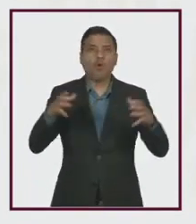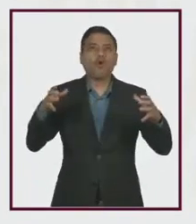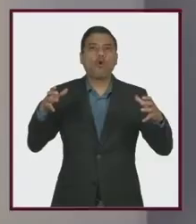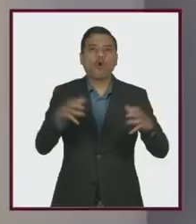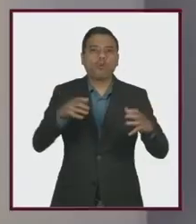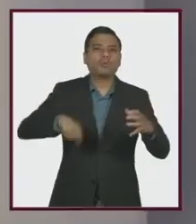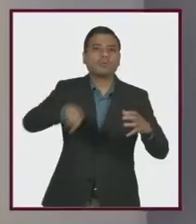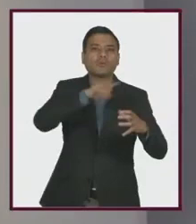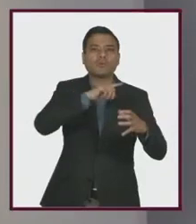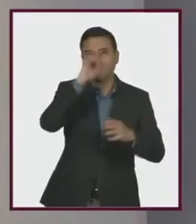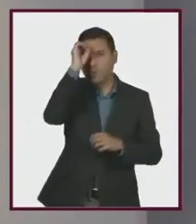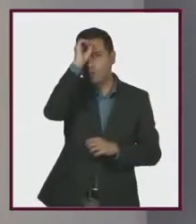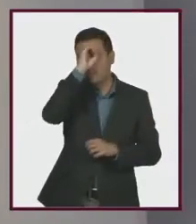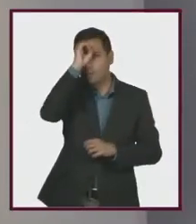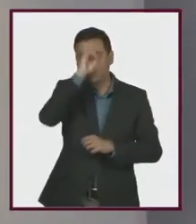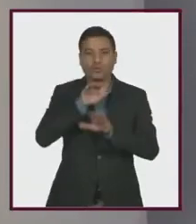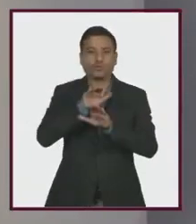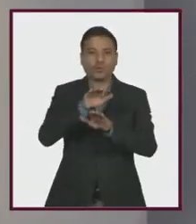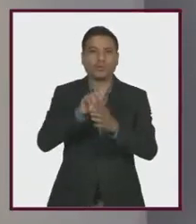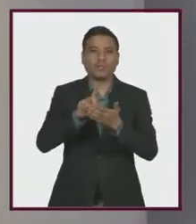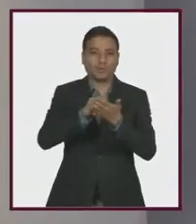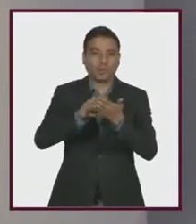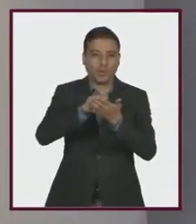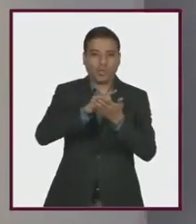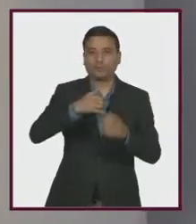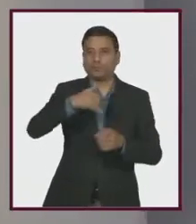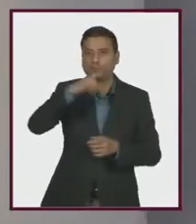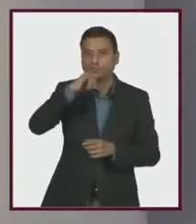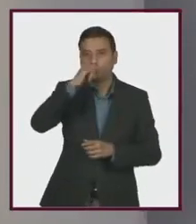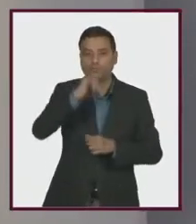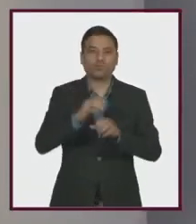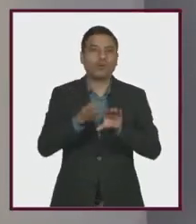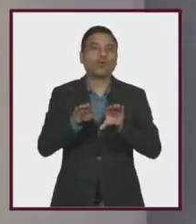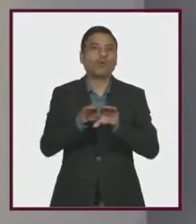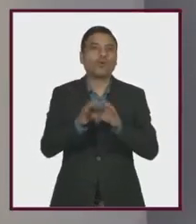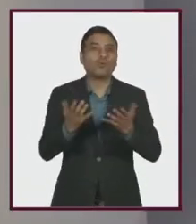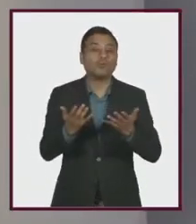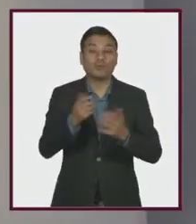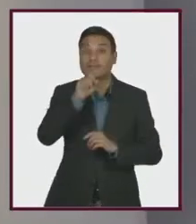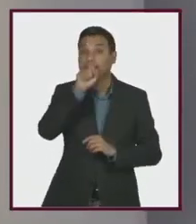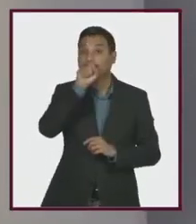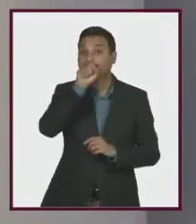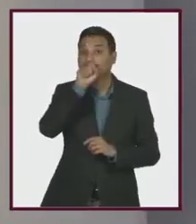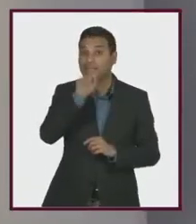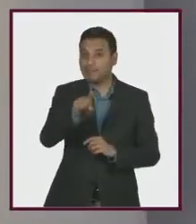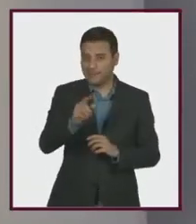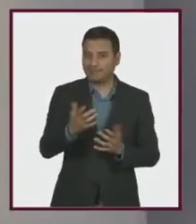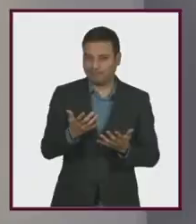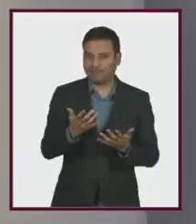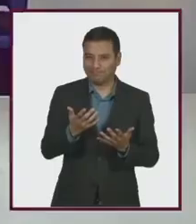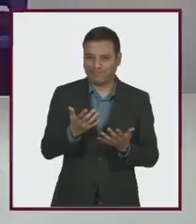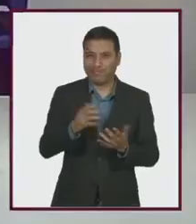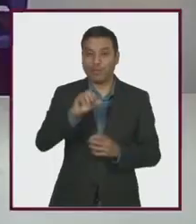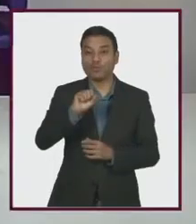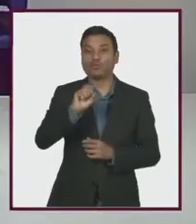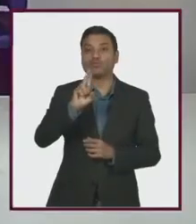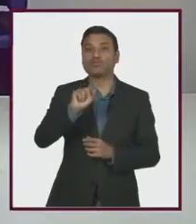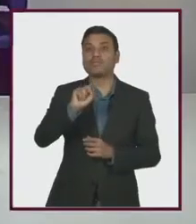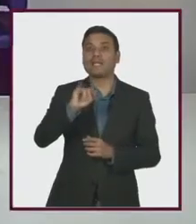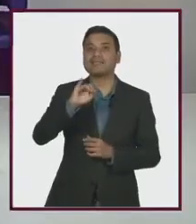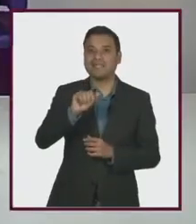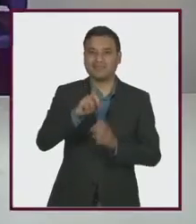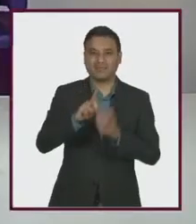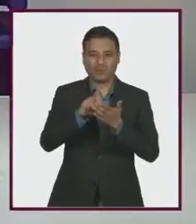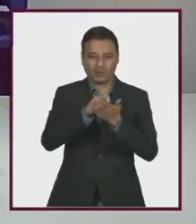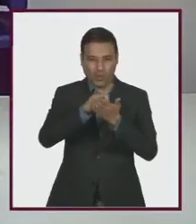sustancias específicas también van a tener efecto. Y después el encuentro de estas dos cosas con la sustancia y lo que la sustancia va a hacer en